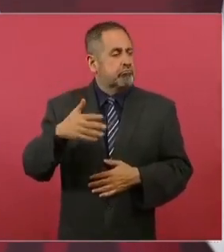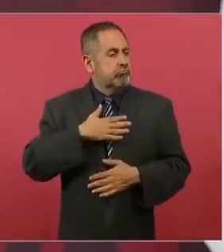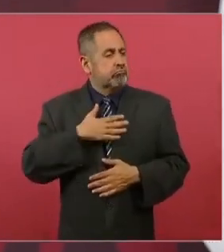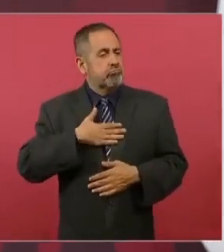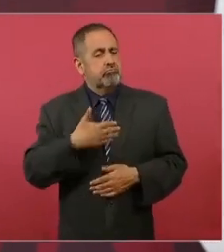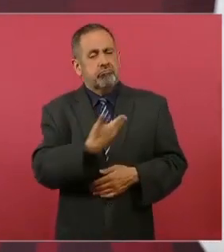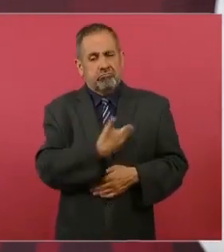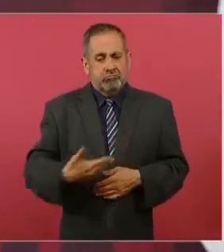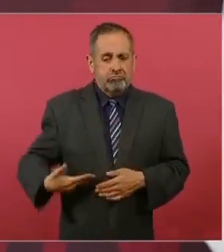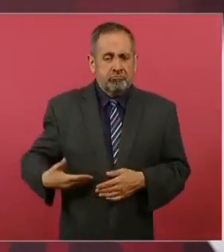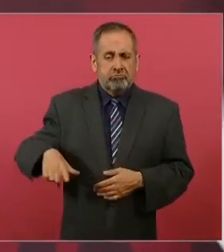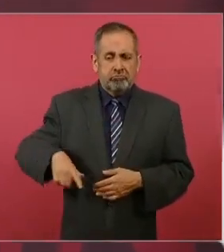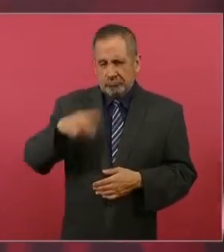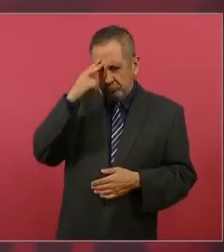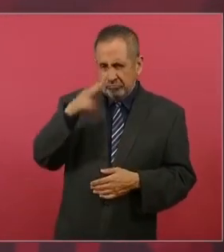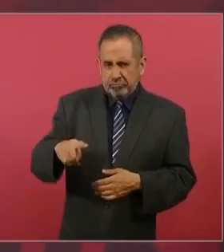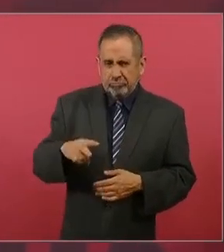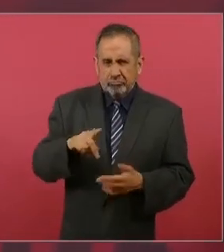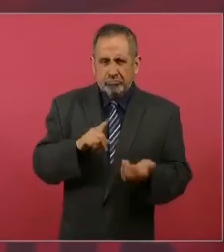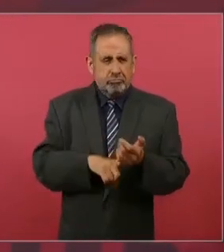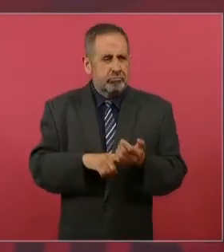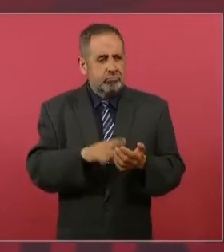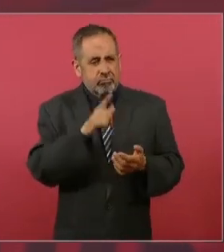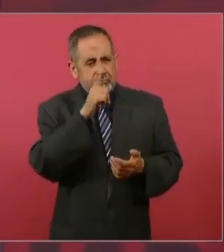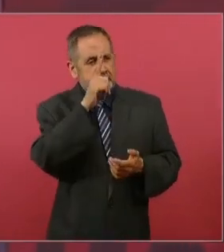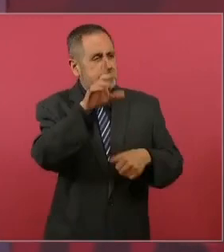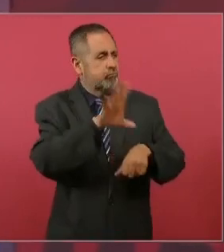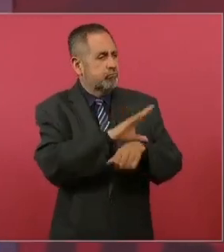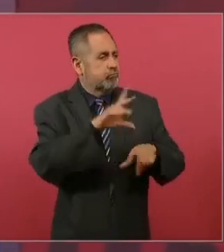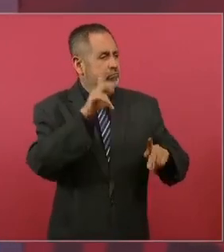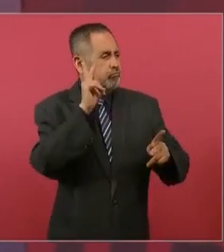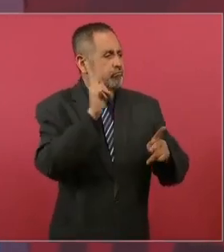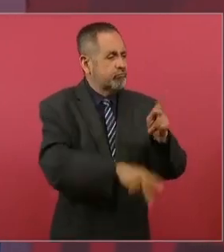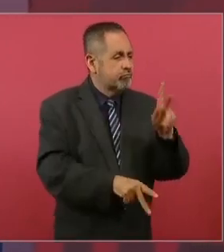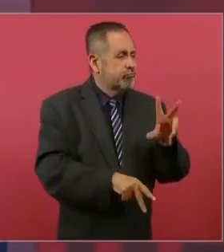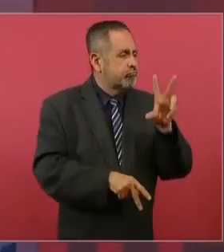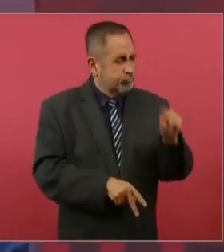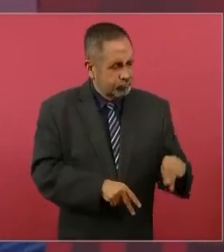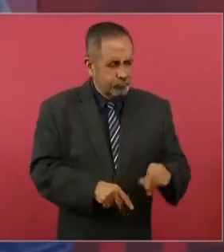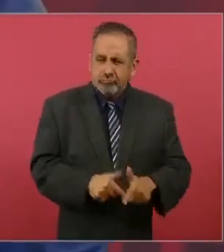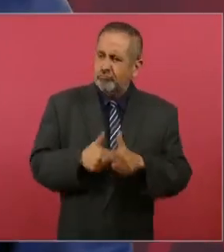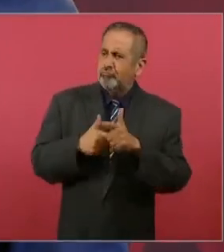gobierne en México no va a haber apagones.